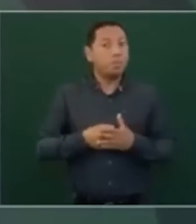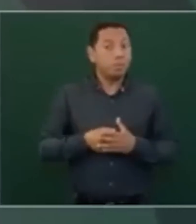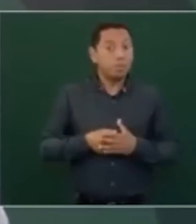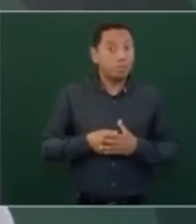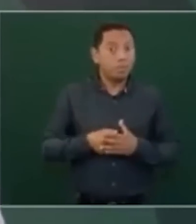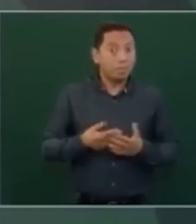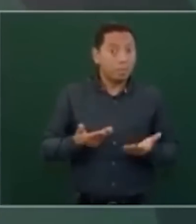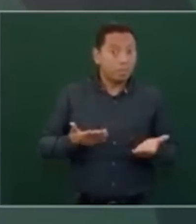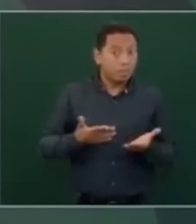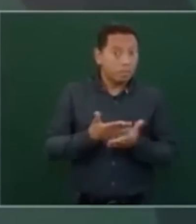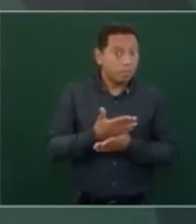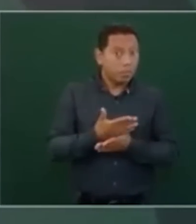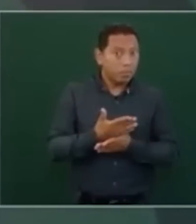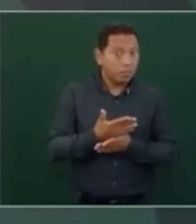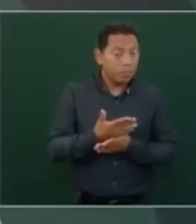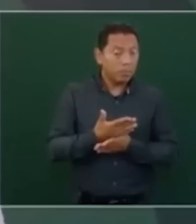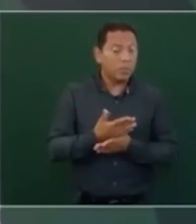Tendría que